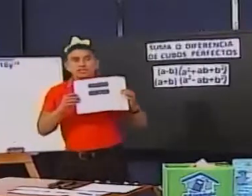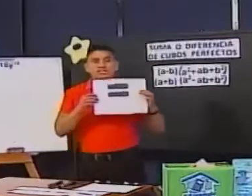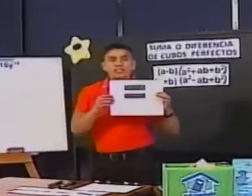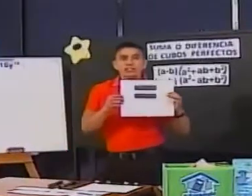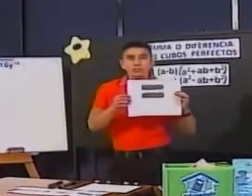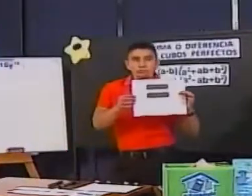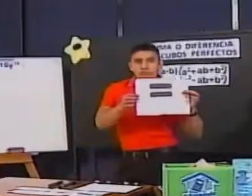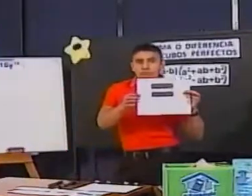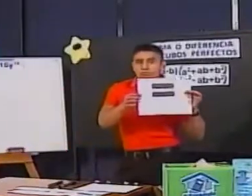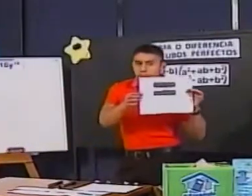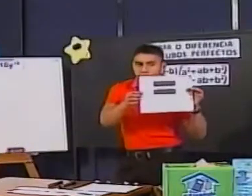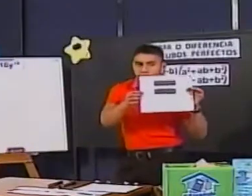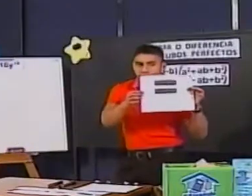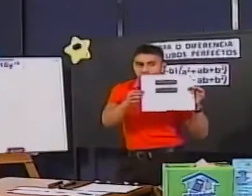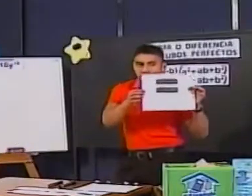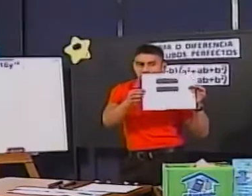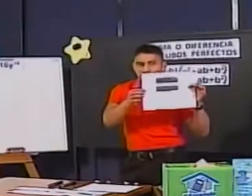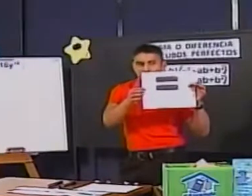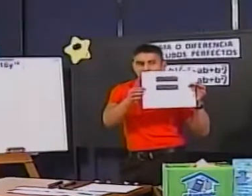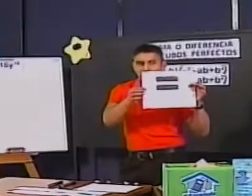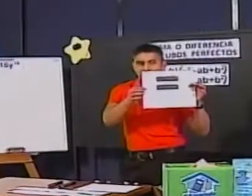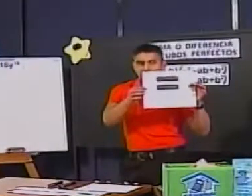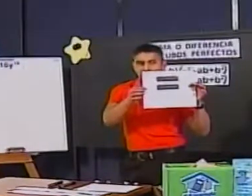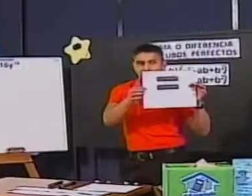¿Conoces este signo?